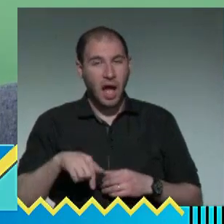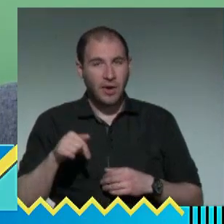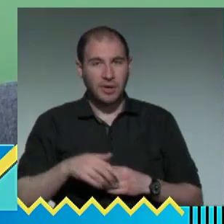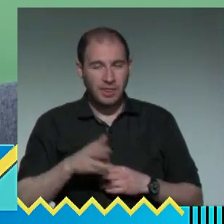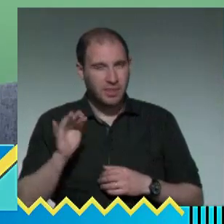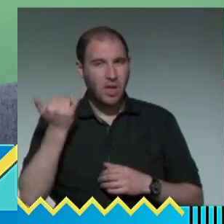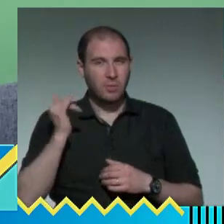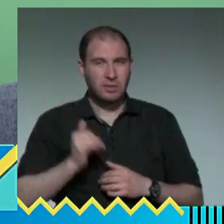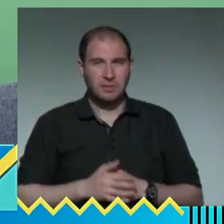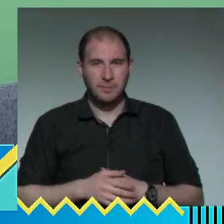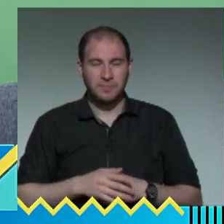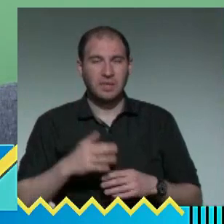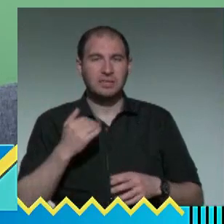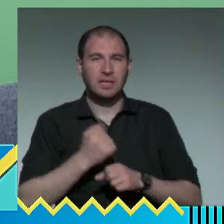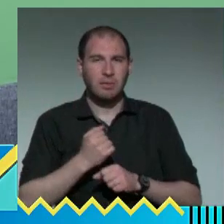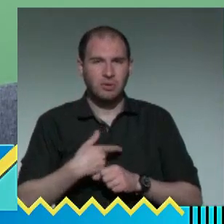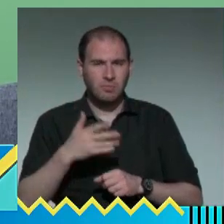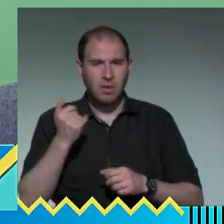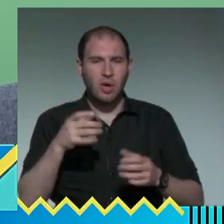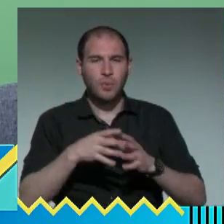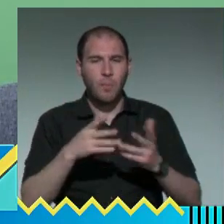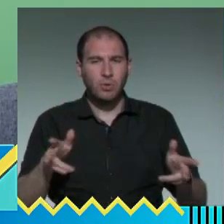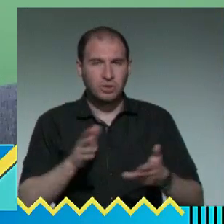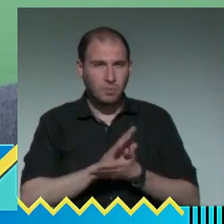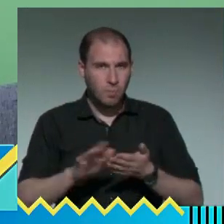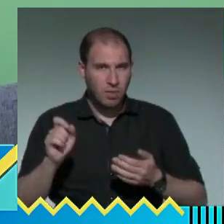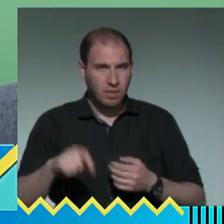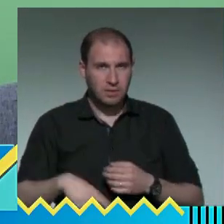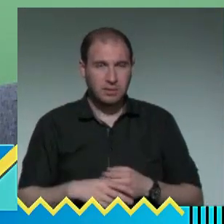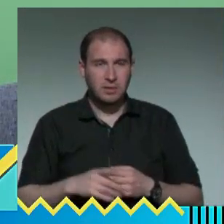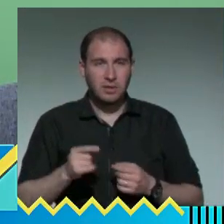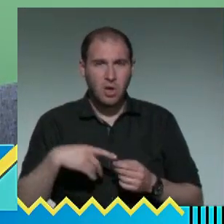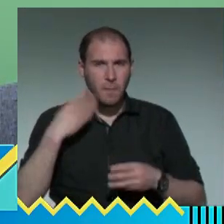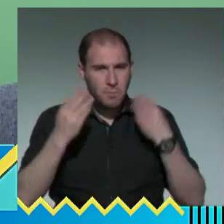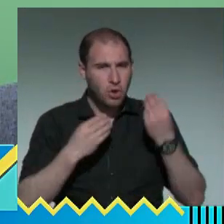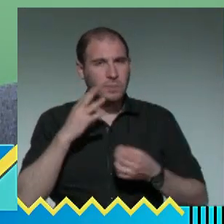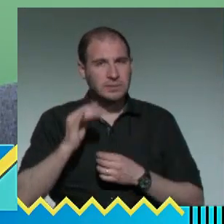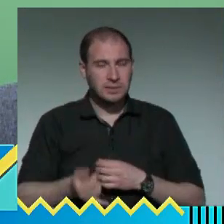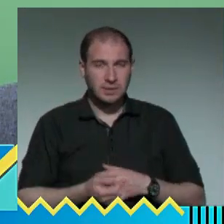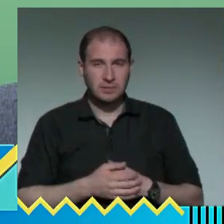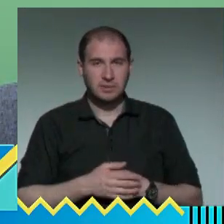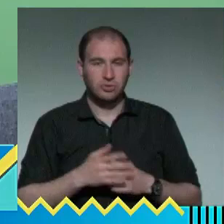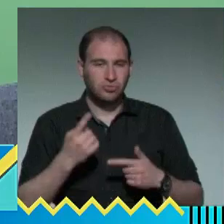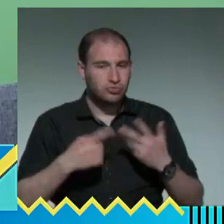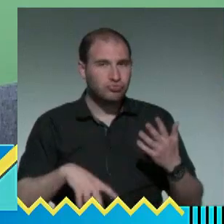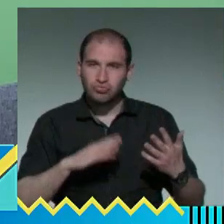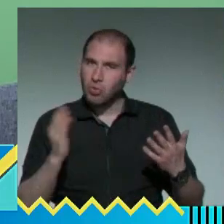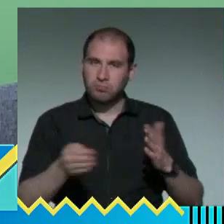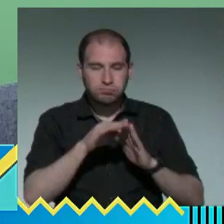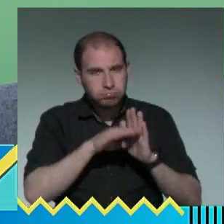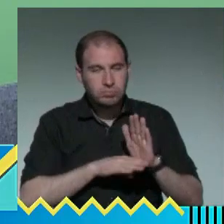ve el trabajo. Yo veo en muchas bandas de acá que se han empezado a preocupar en todos esos detalles,